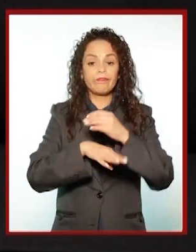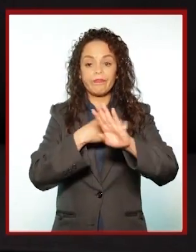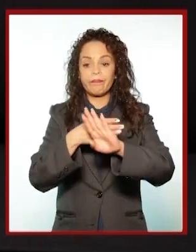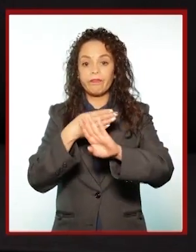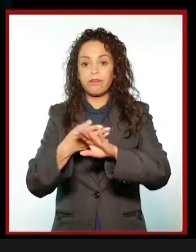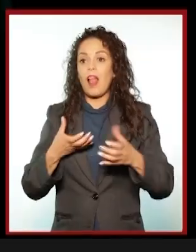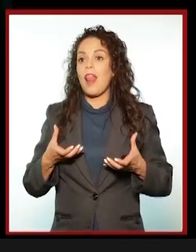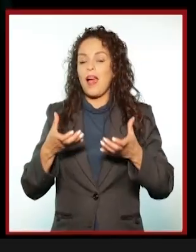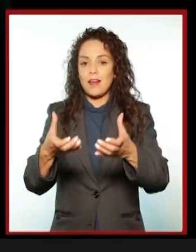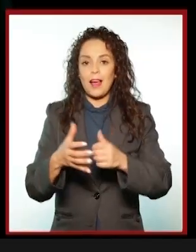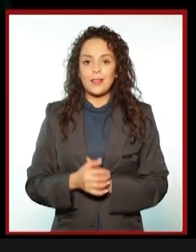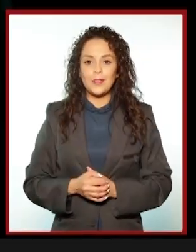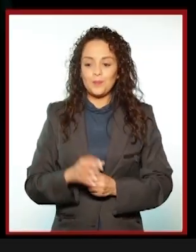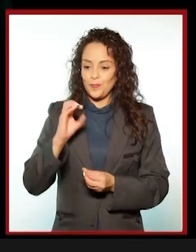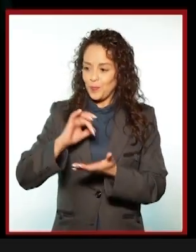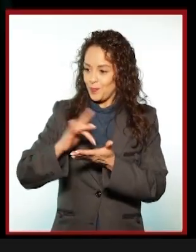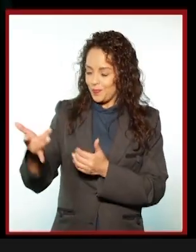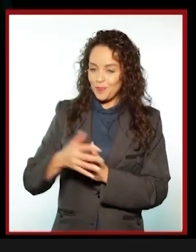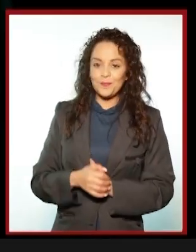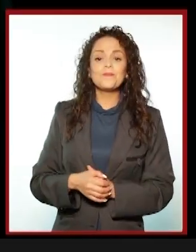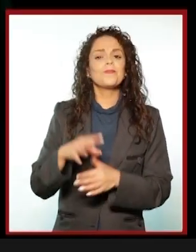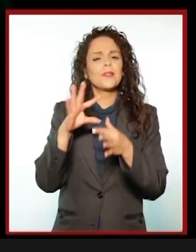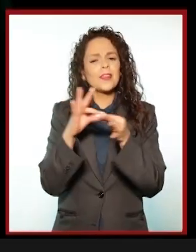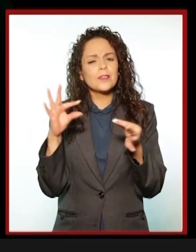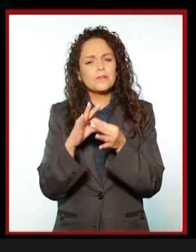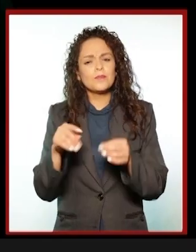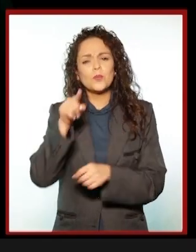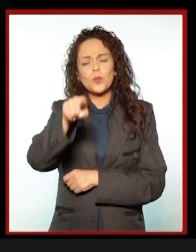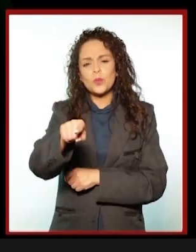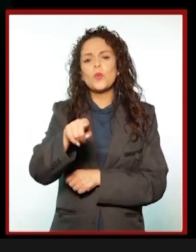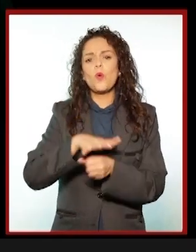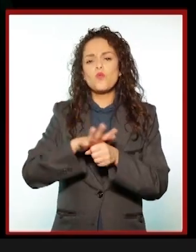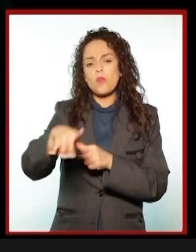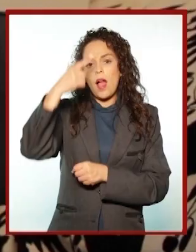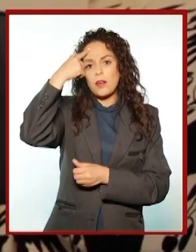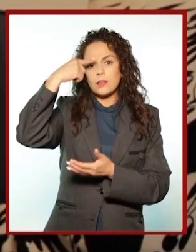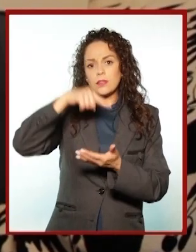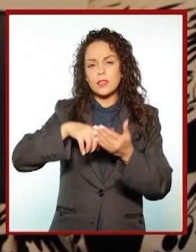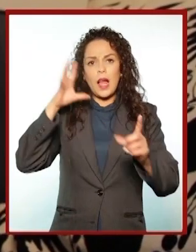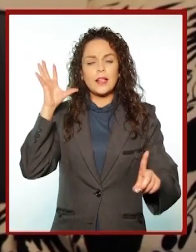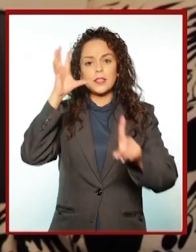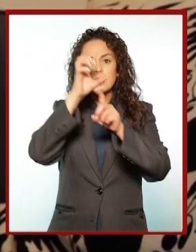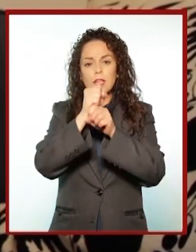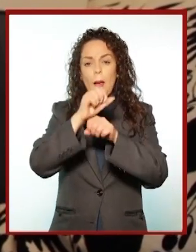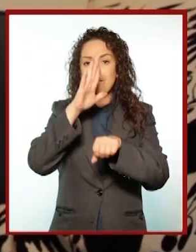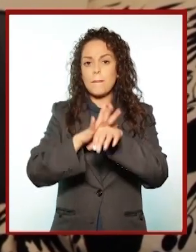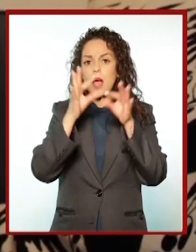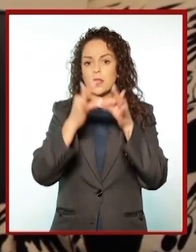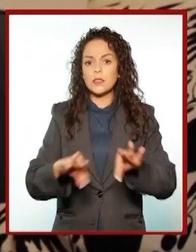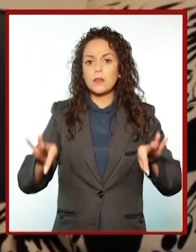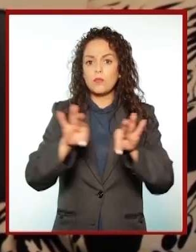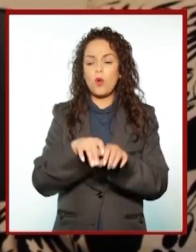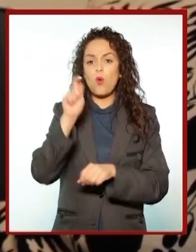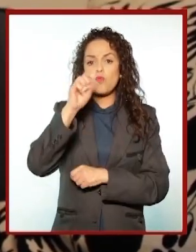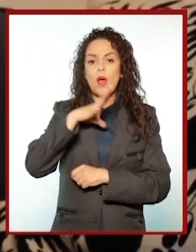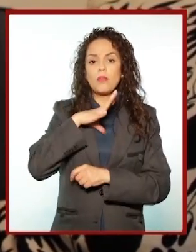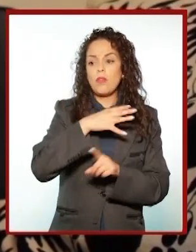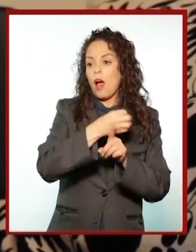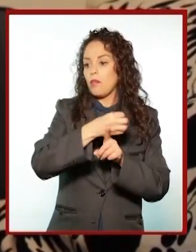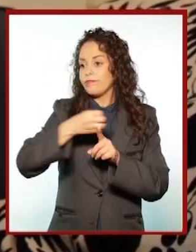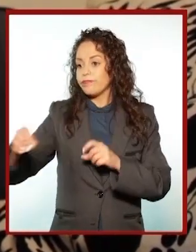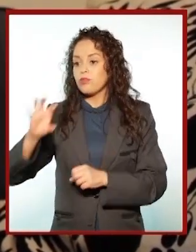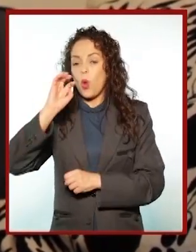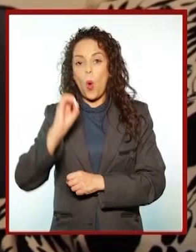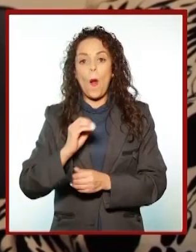continuar con nosotros. Dora, platícame, ¿cuáles consideras que son algunos de los principales retos que han enfrentado al organizarse y